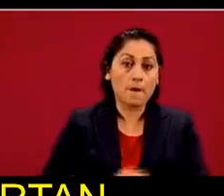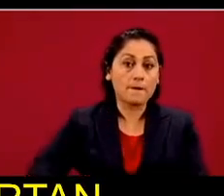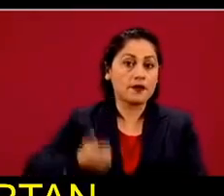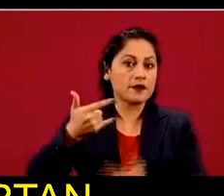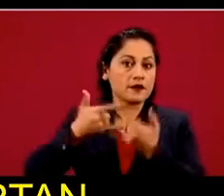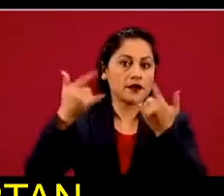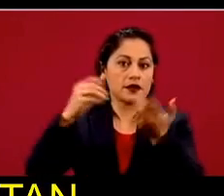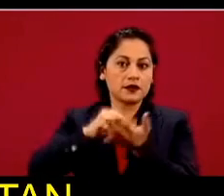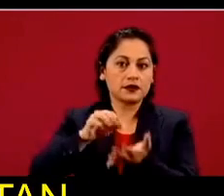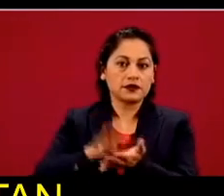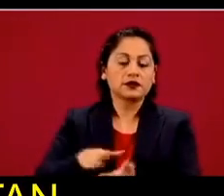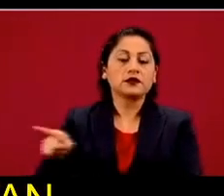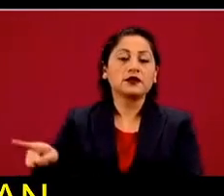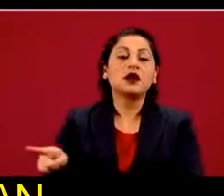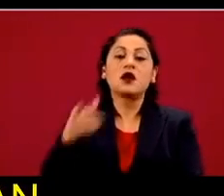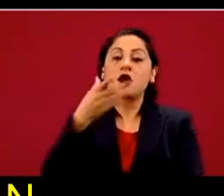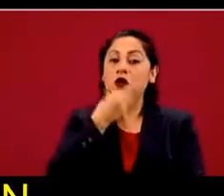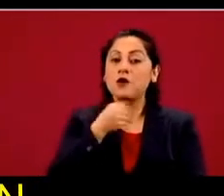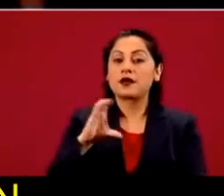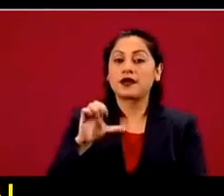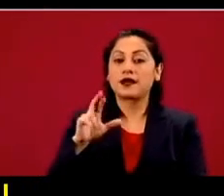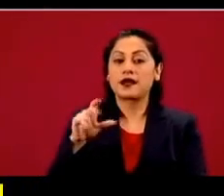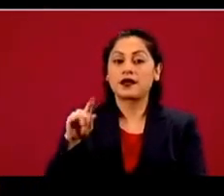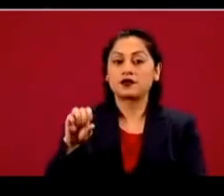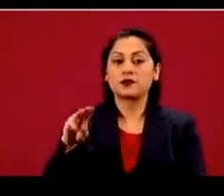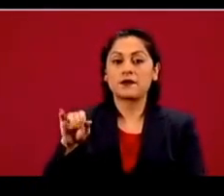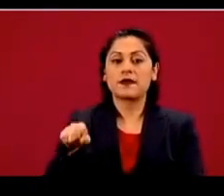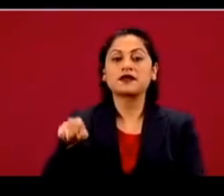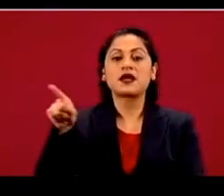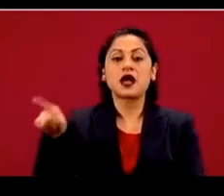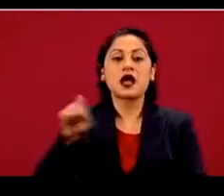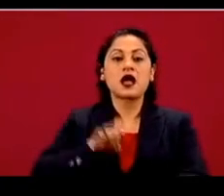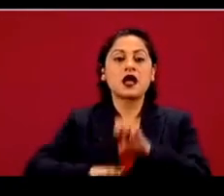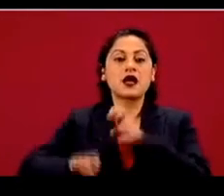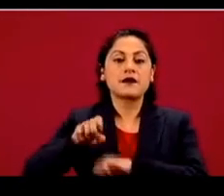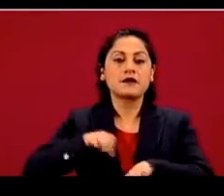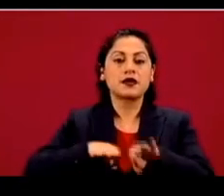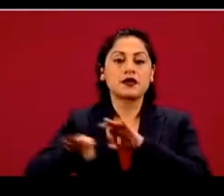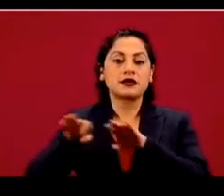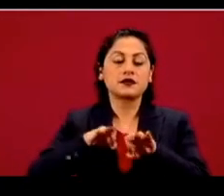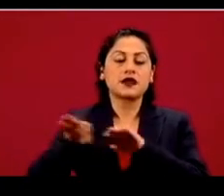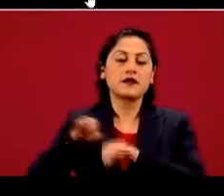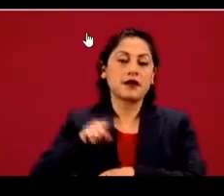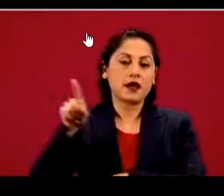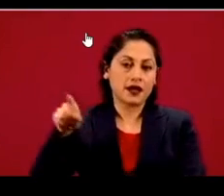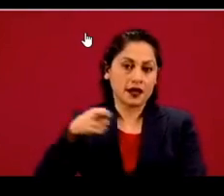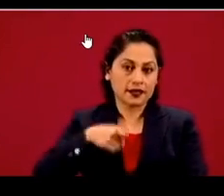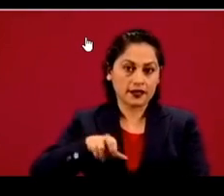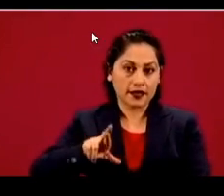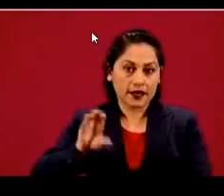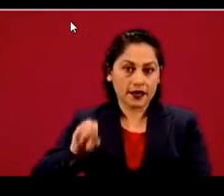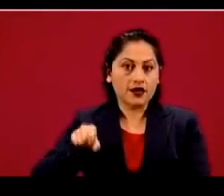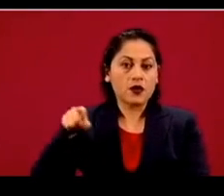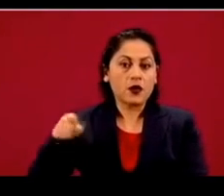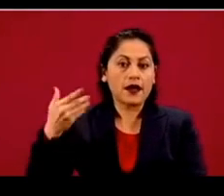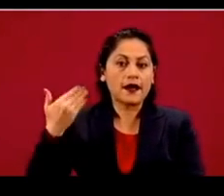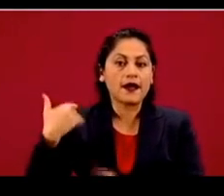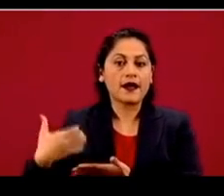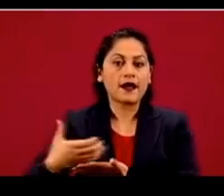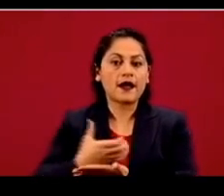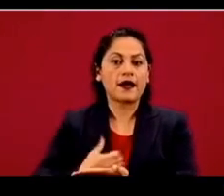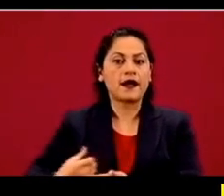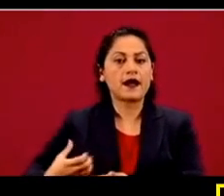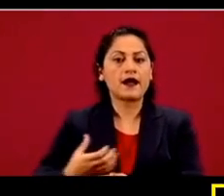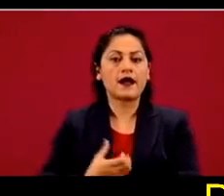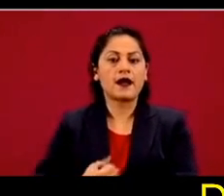sentenciado Carlos Mimensa es un empresario de Quintana Roo que se hizo multimillonario al amparo del poder de